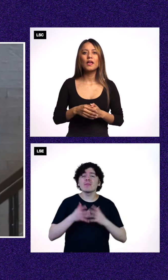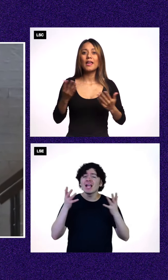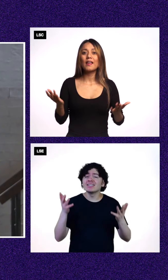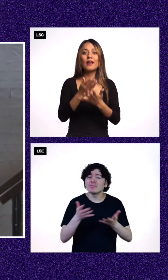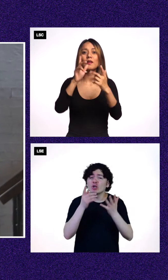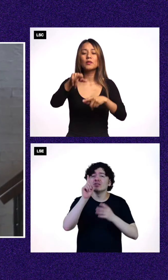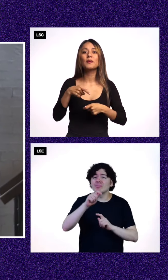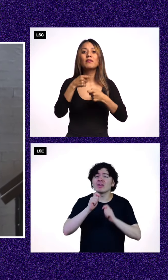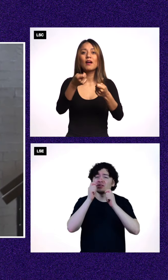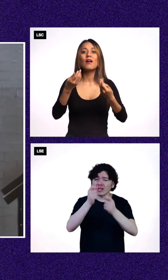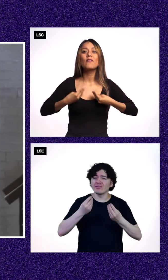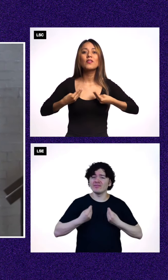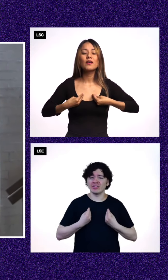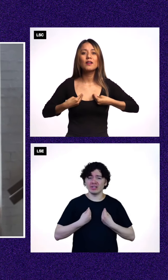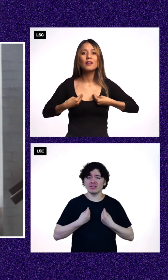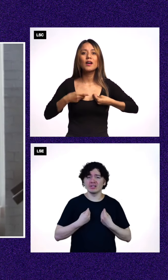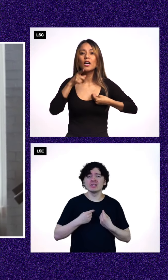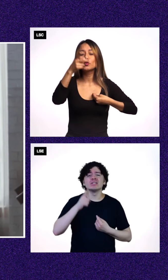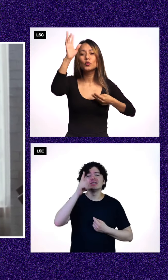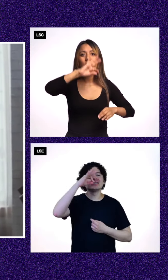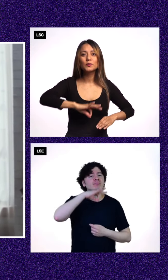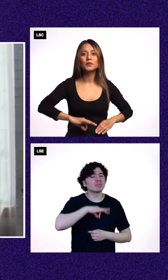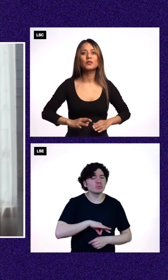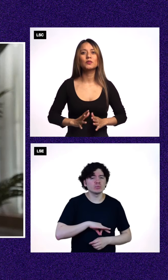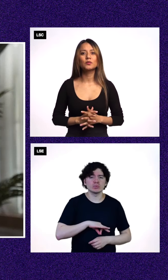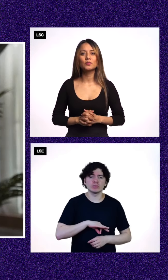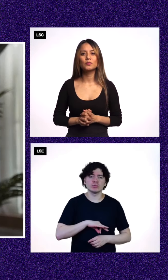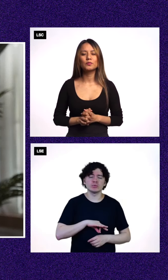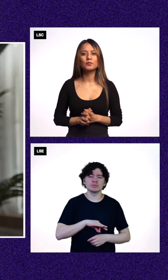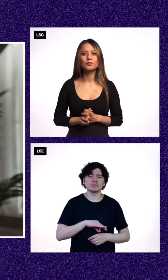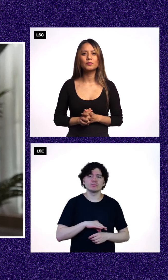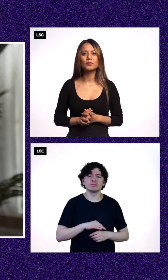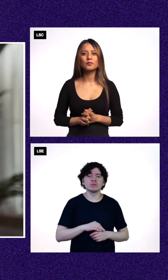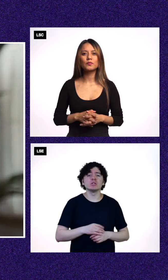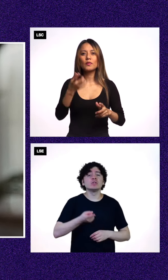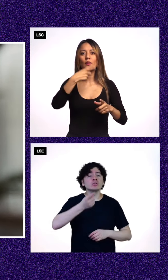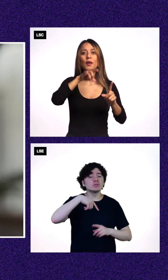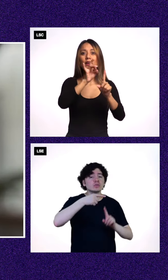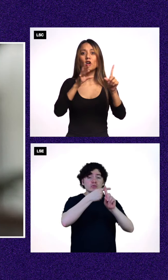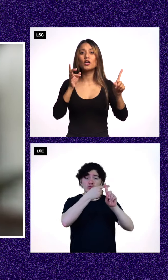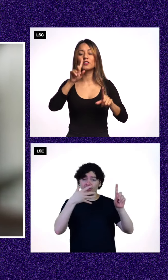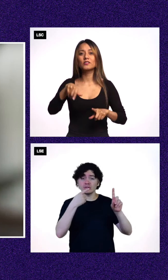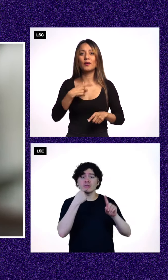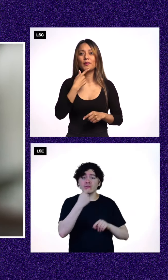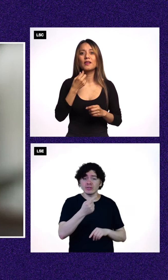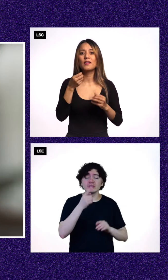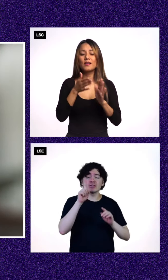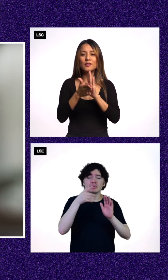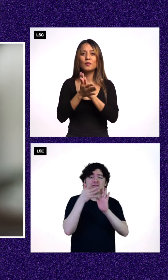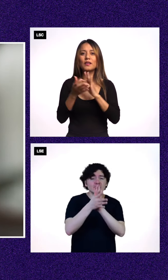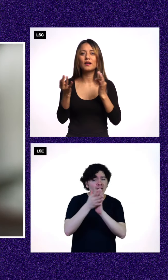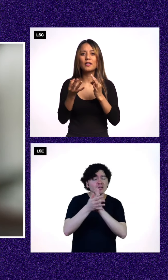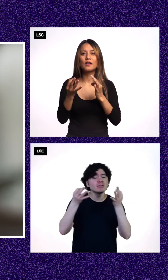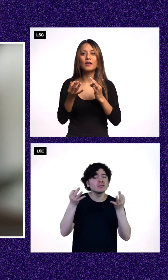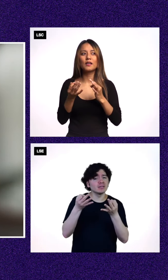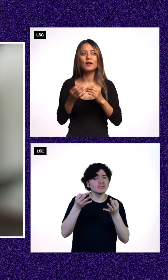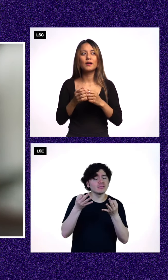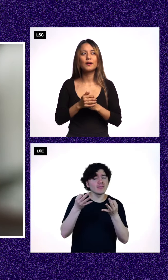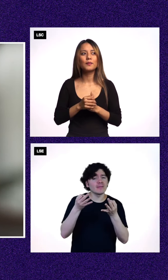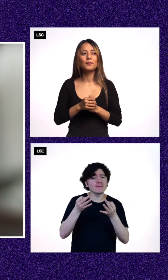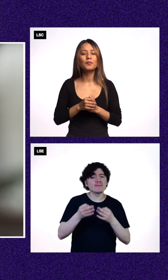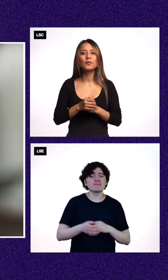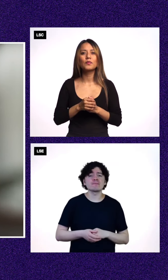espíritu. Escuchad, en 2 Corintios capítulo 7, versículo 13, dice, por esto hemos sido consolados en vuestra